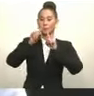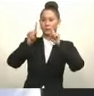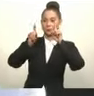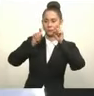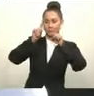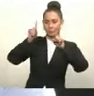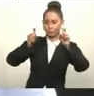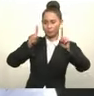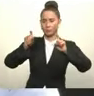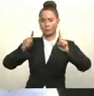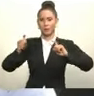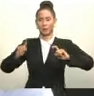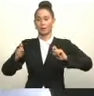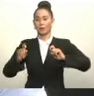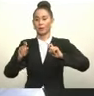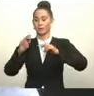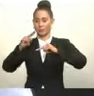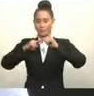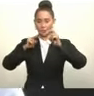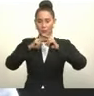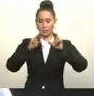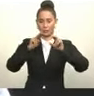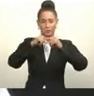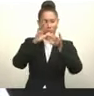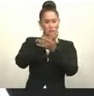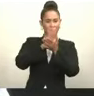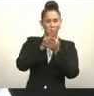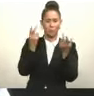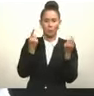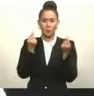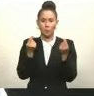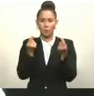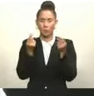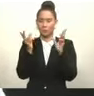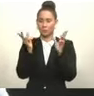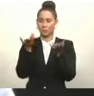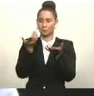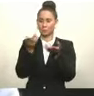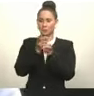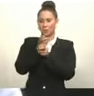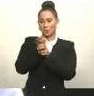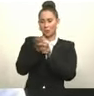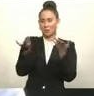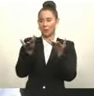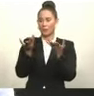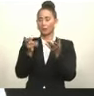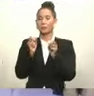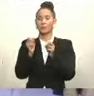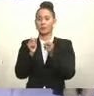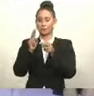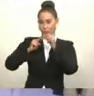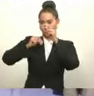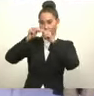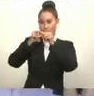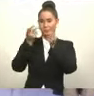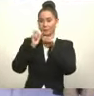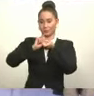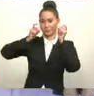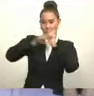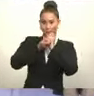general del estado de la planta física escolar en el país y se ha preparado la licitación para repararla. Y me